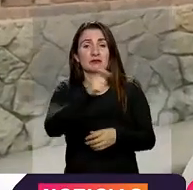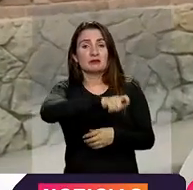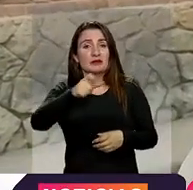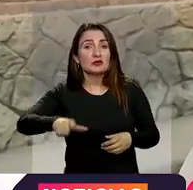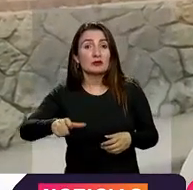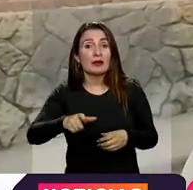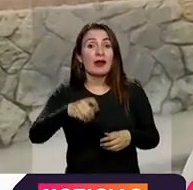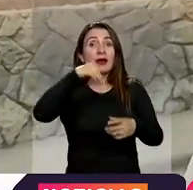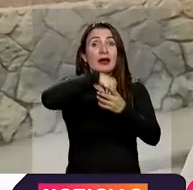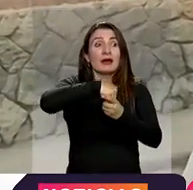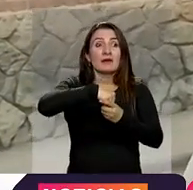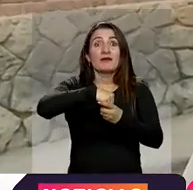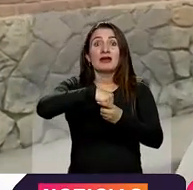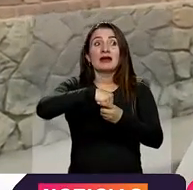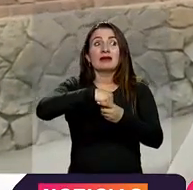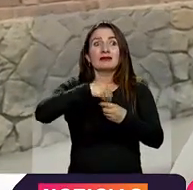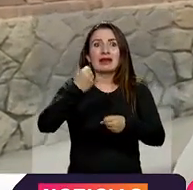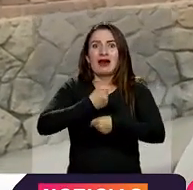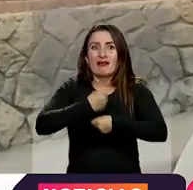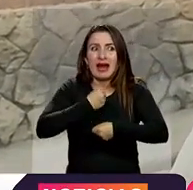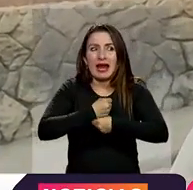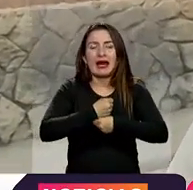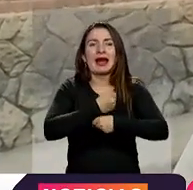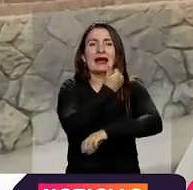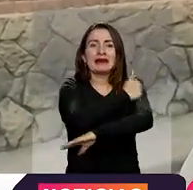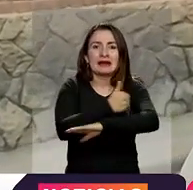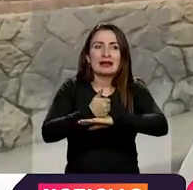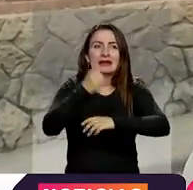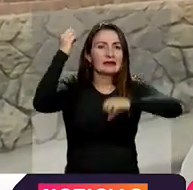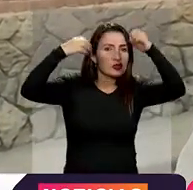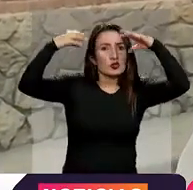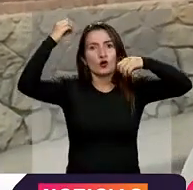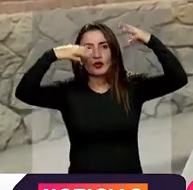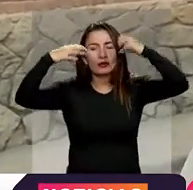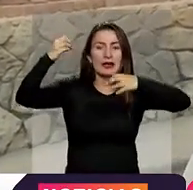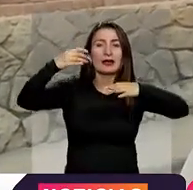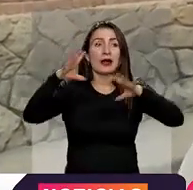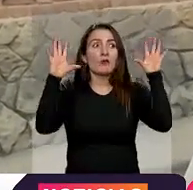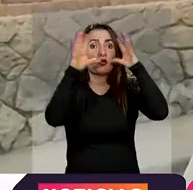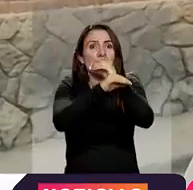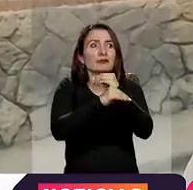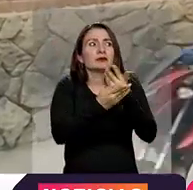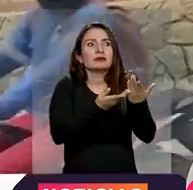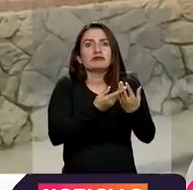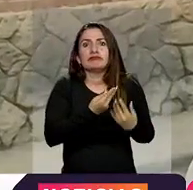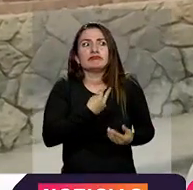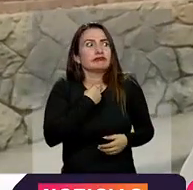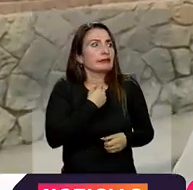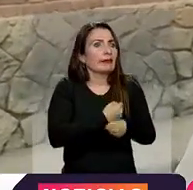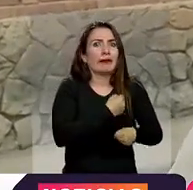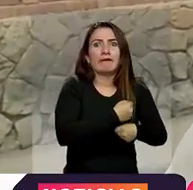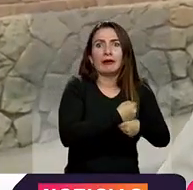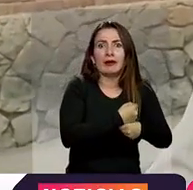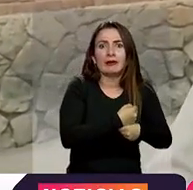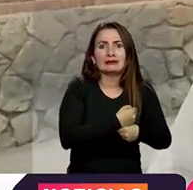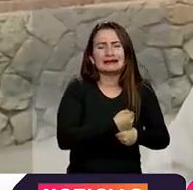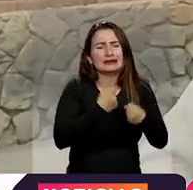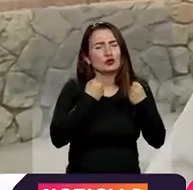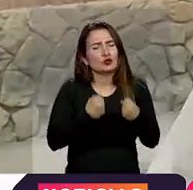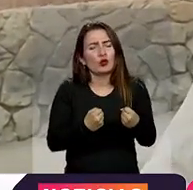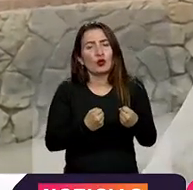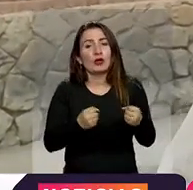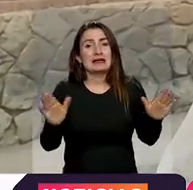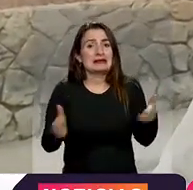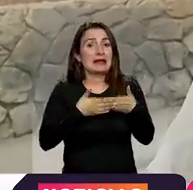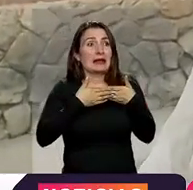viven en el comercio de las discotecas o que en el comercio de la noche lamentablemente fueron los primeros que